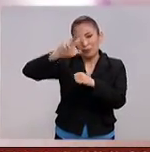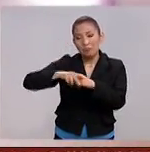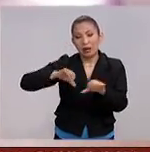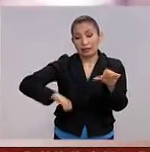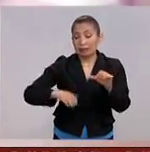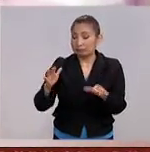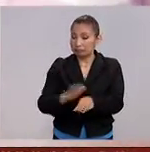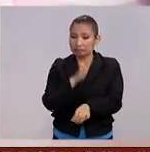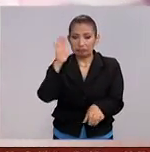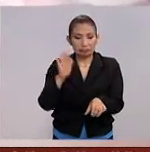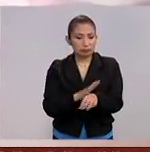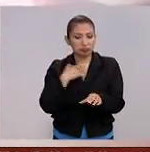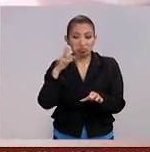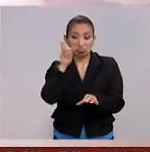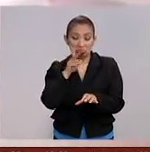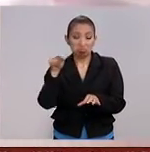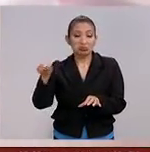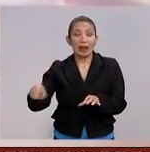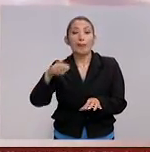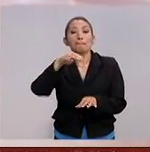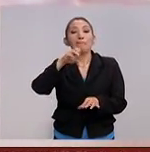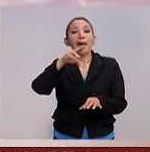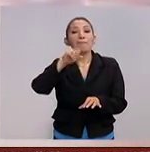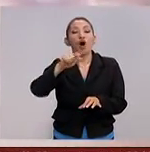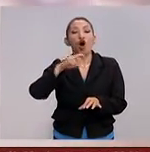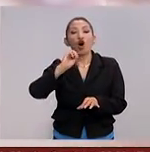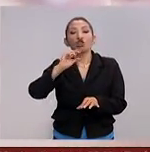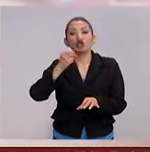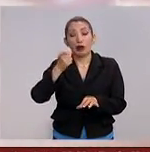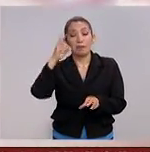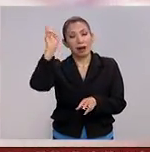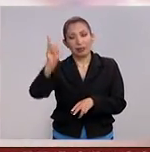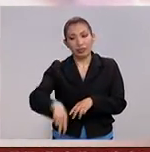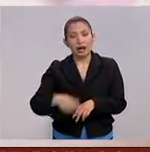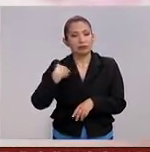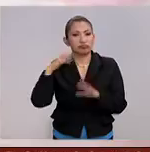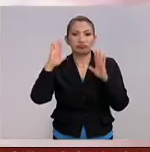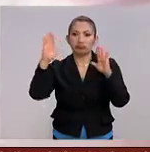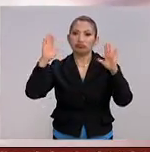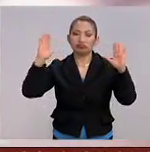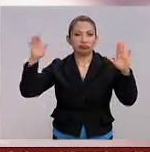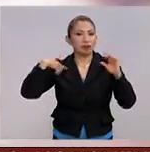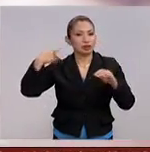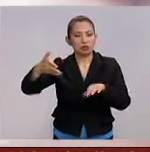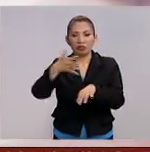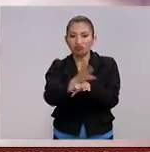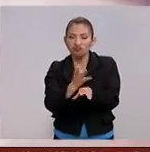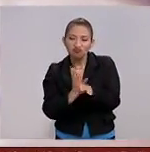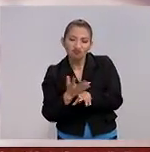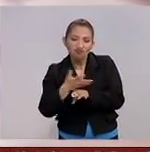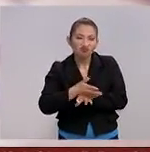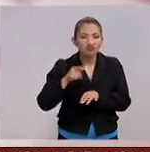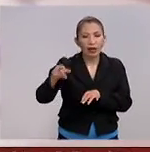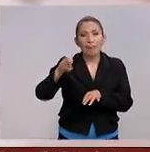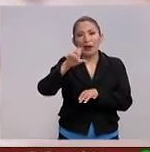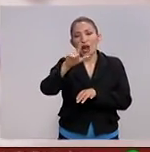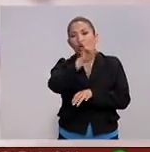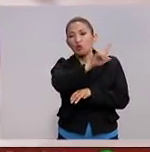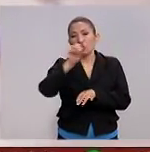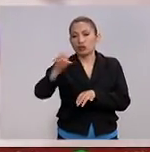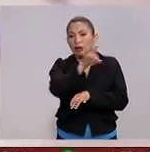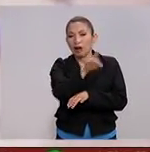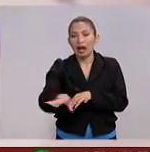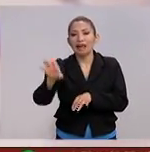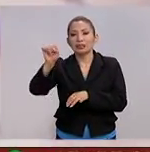excelente demostración es de memo ochoa hay que decirlo estuvo excelente en la portería del málaga que vence 1 por 0